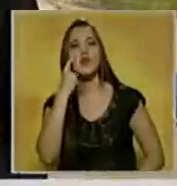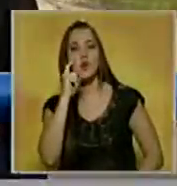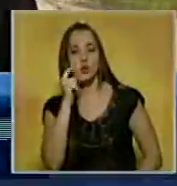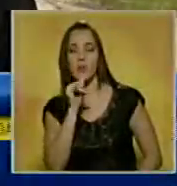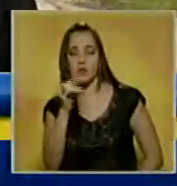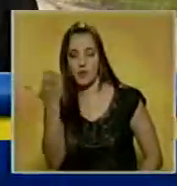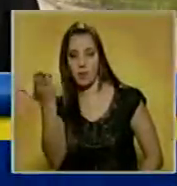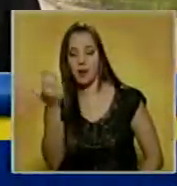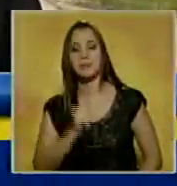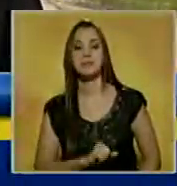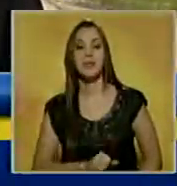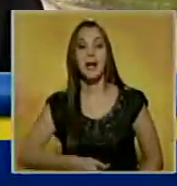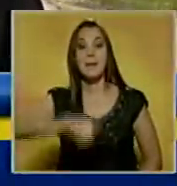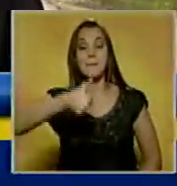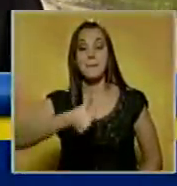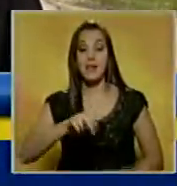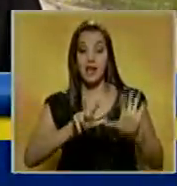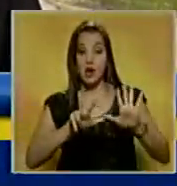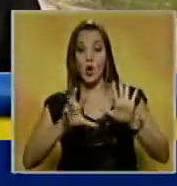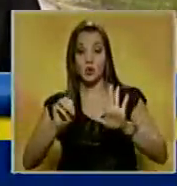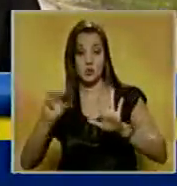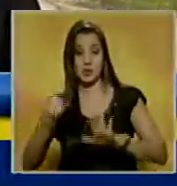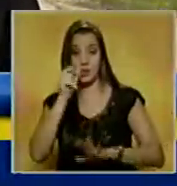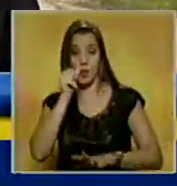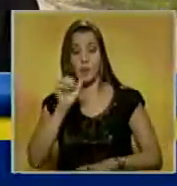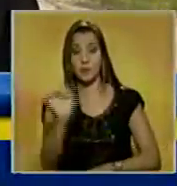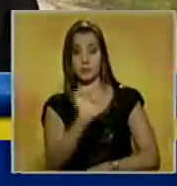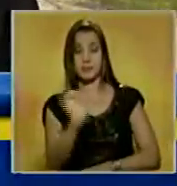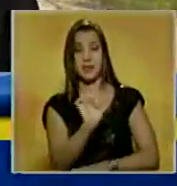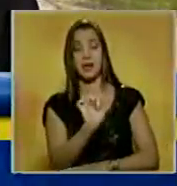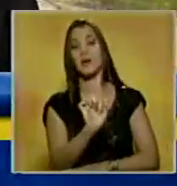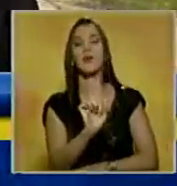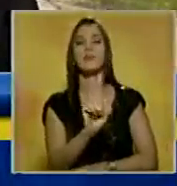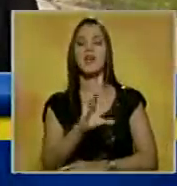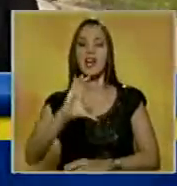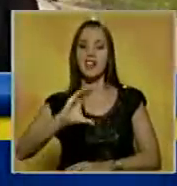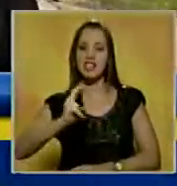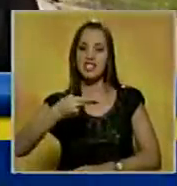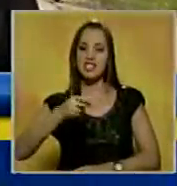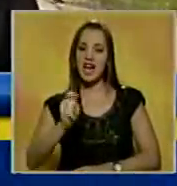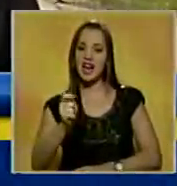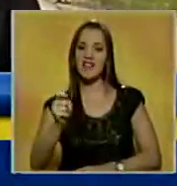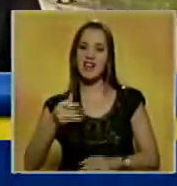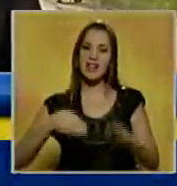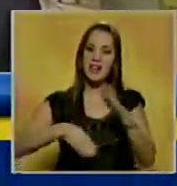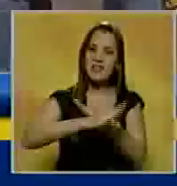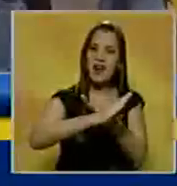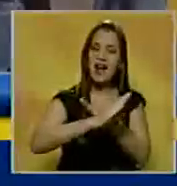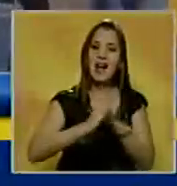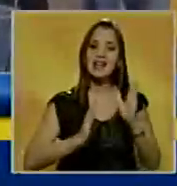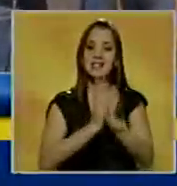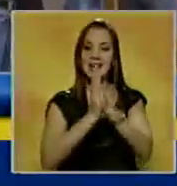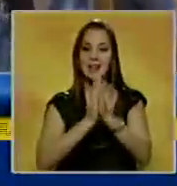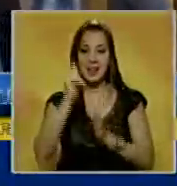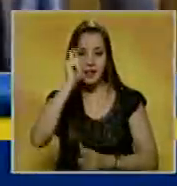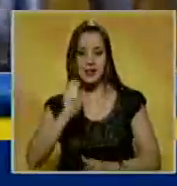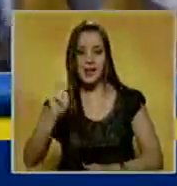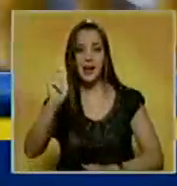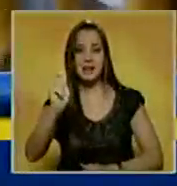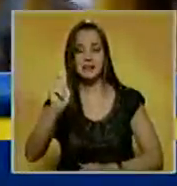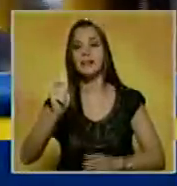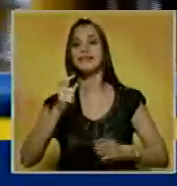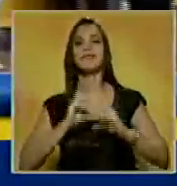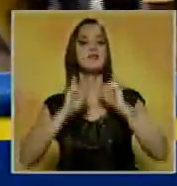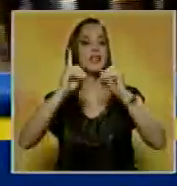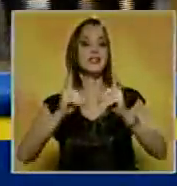choferes afiliados a la Asociación Cooperativa La Raiza, que cubre la ruta Charallave-Santa Teresa, decidieron paralizar sus actividades y